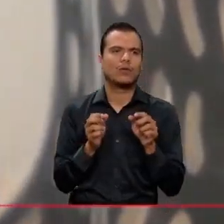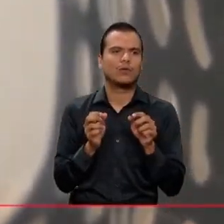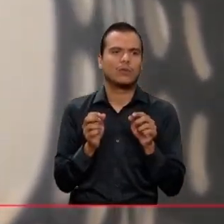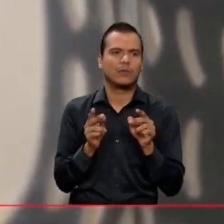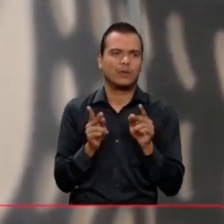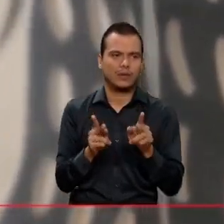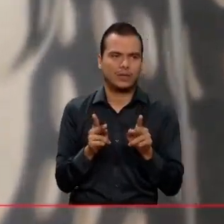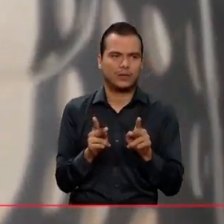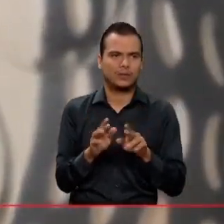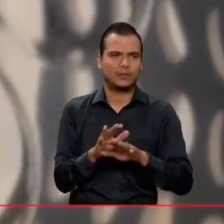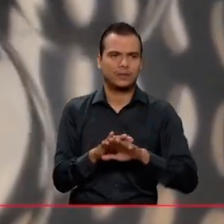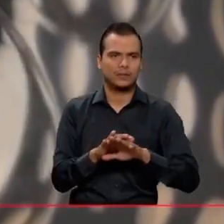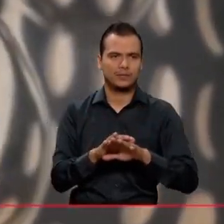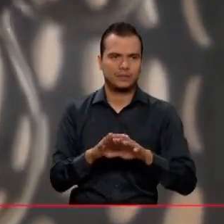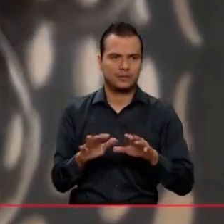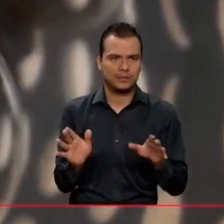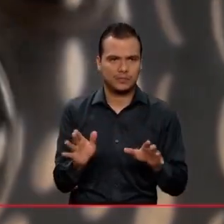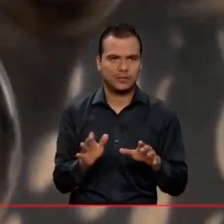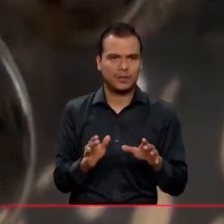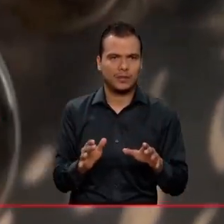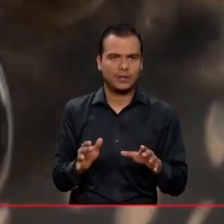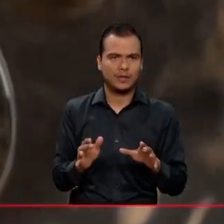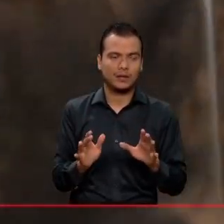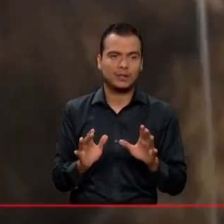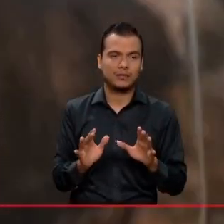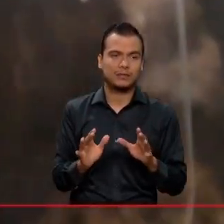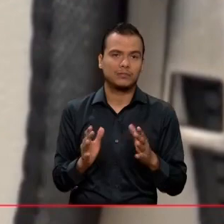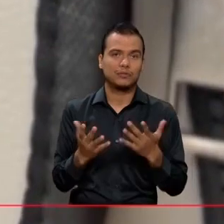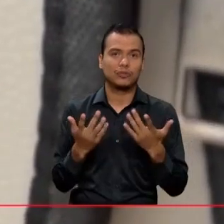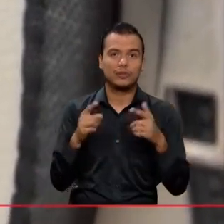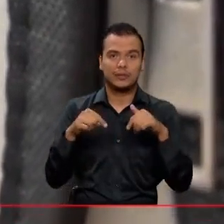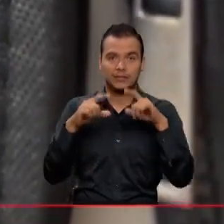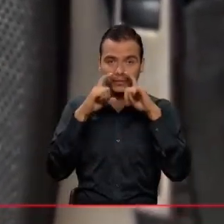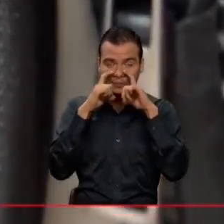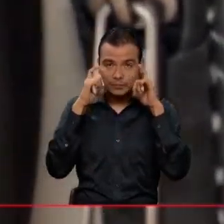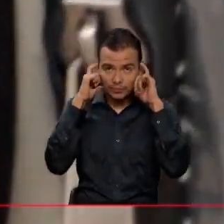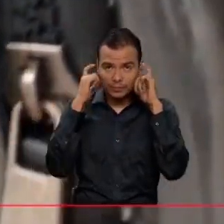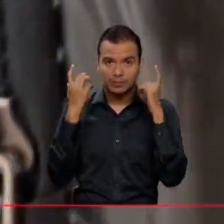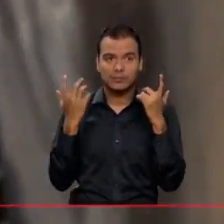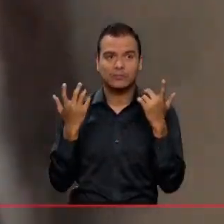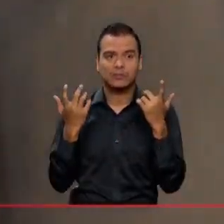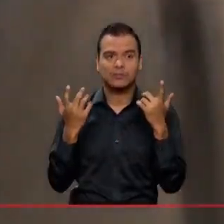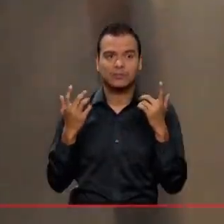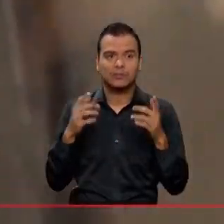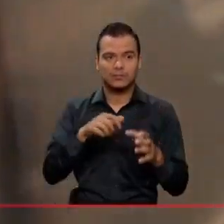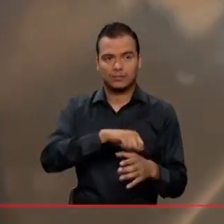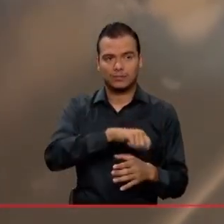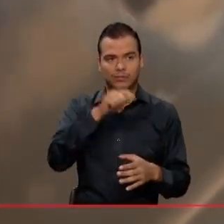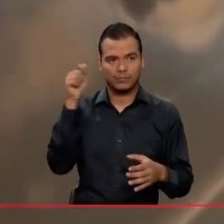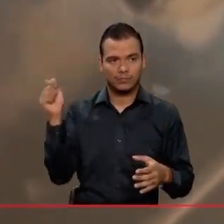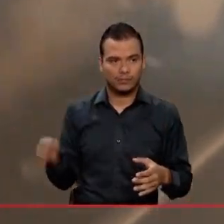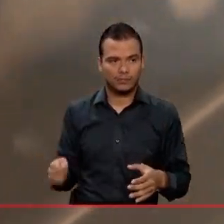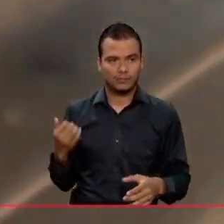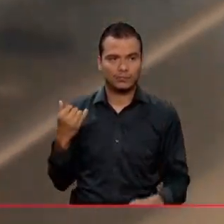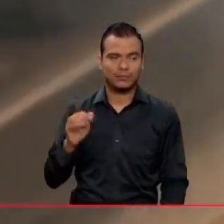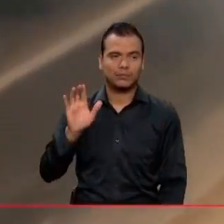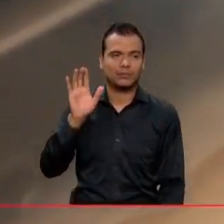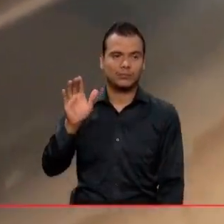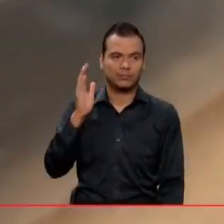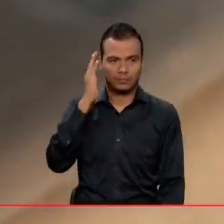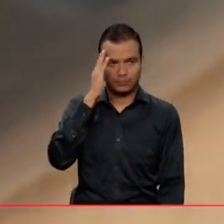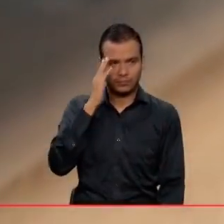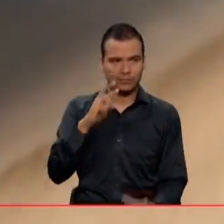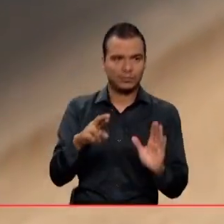una trailla, un bozal, un guacal. Estos requisitos, pues